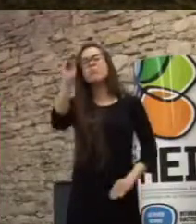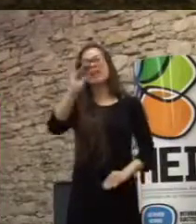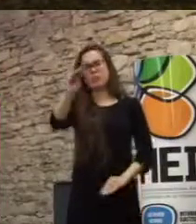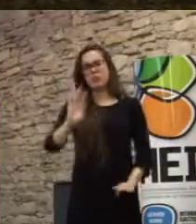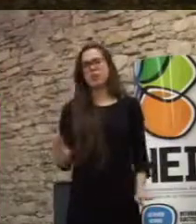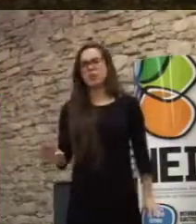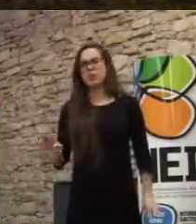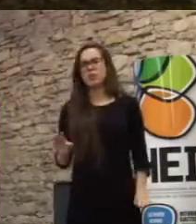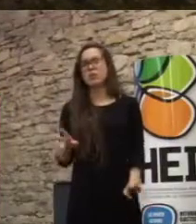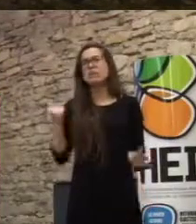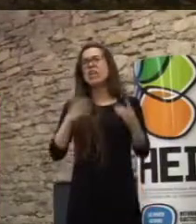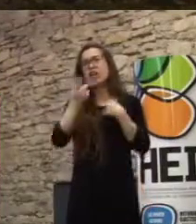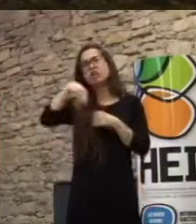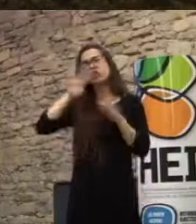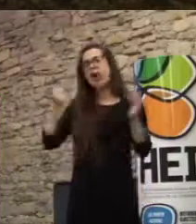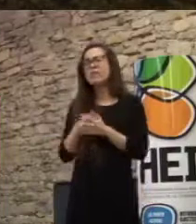no hay que saber leer entrelíneas